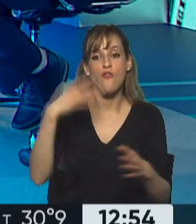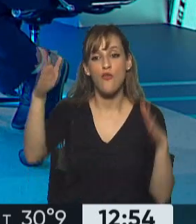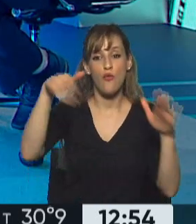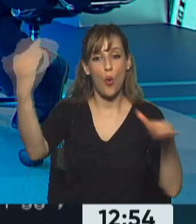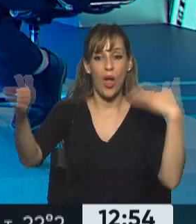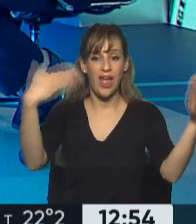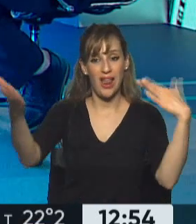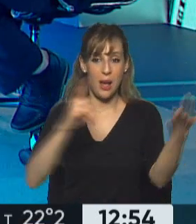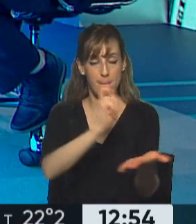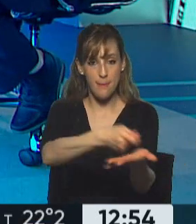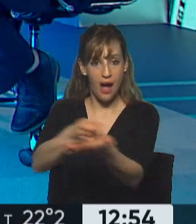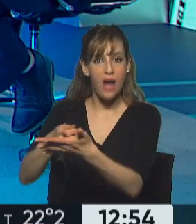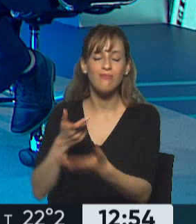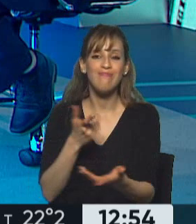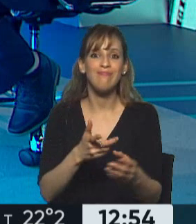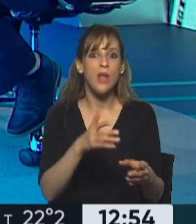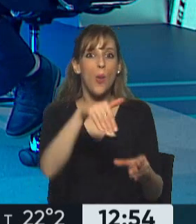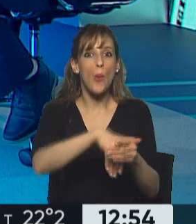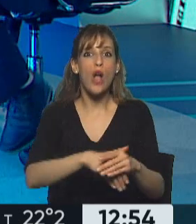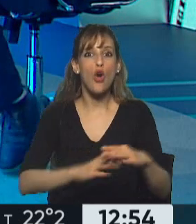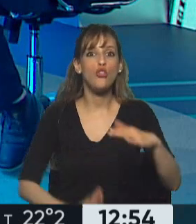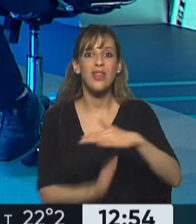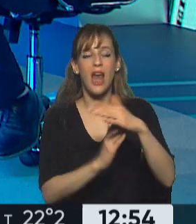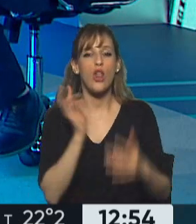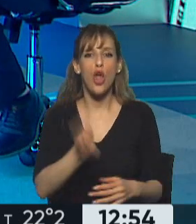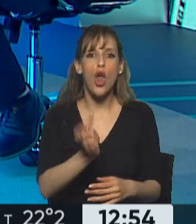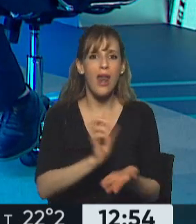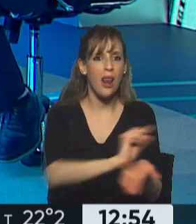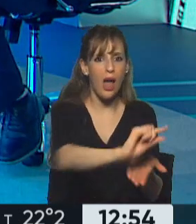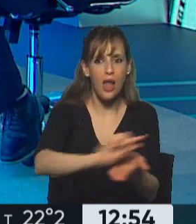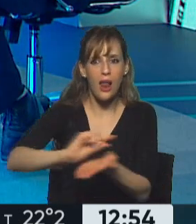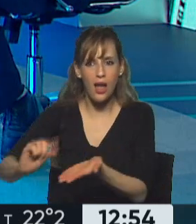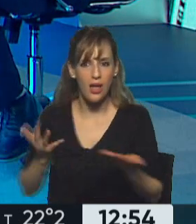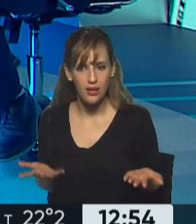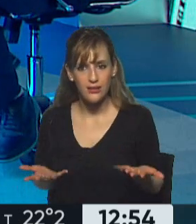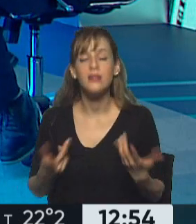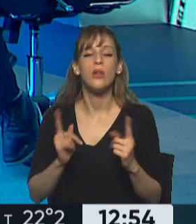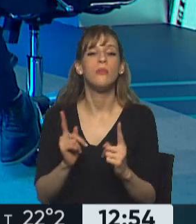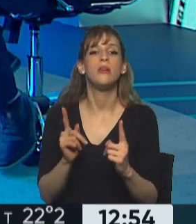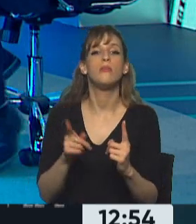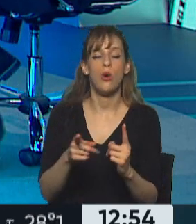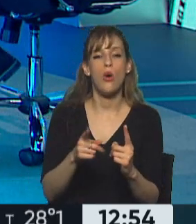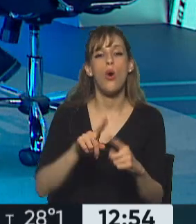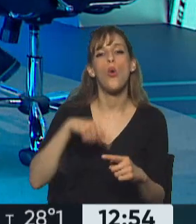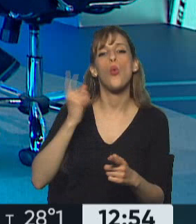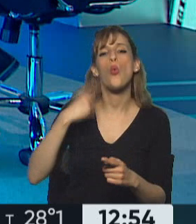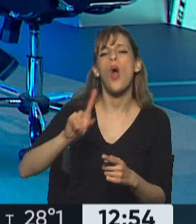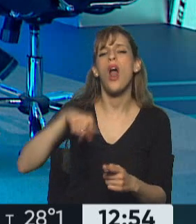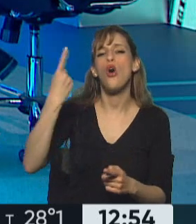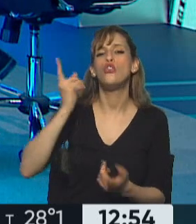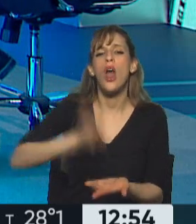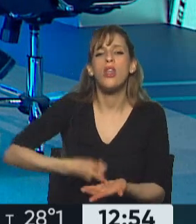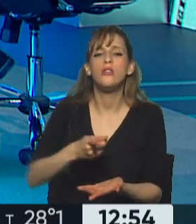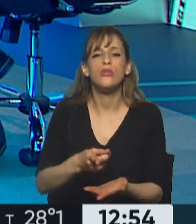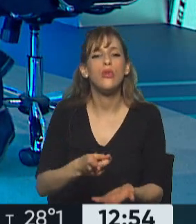al Banco Central. ¿Qué pasa con eso? Dicen, bueno, vamos a contener esto. ¿Qué otra medida se dio a conocer al mismo tiempo, aunque no tuvo difusión?